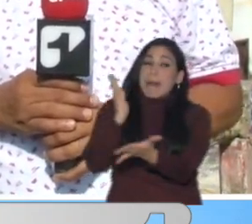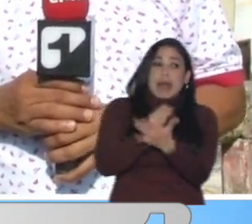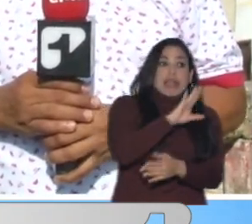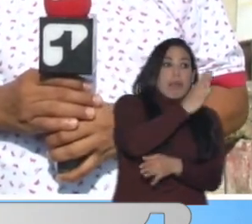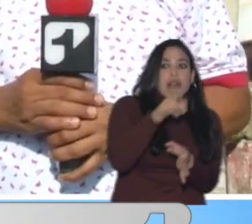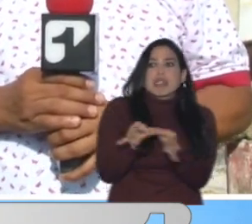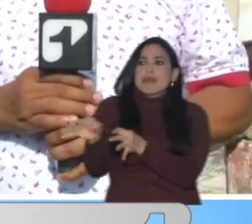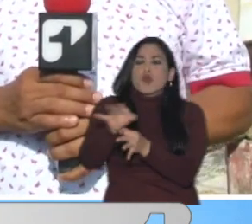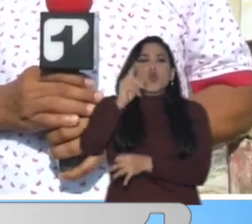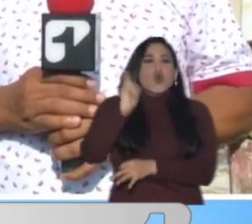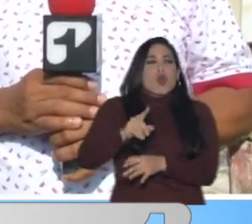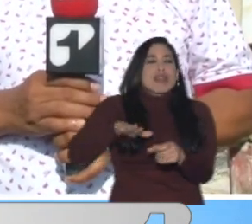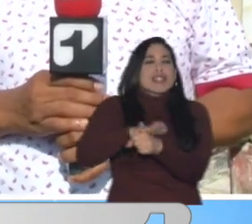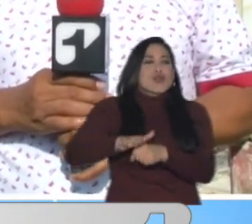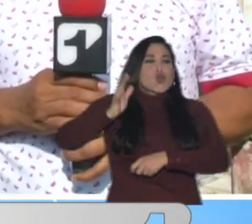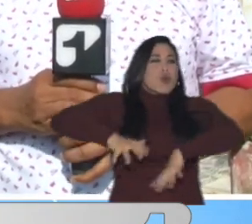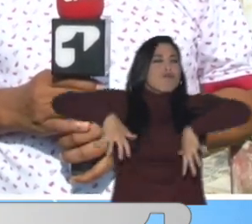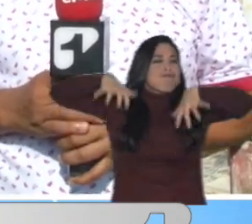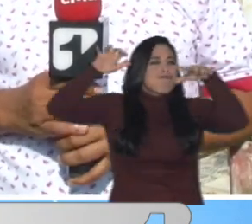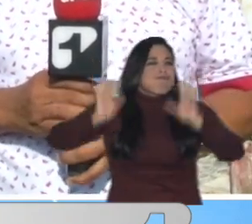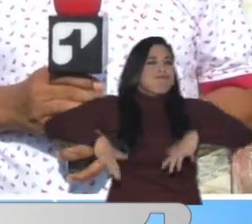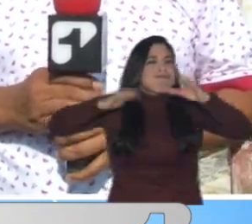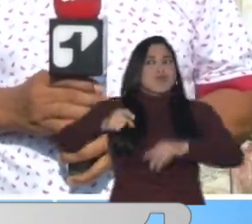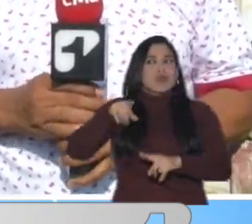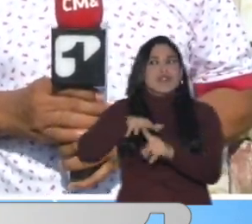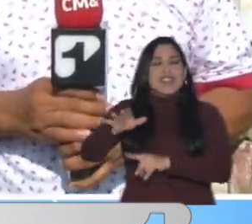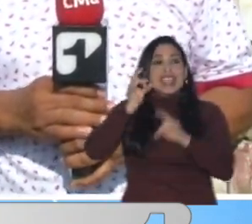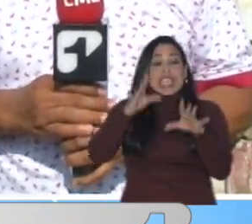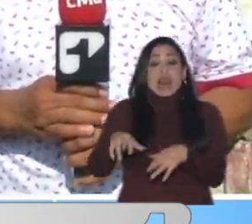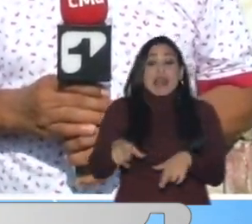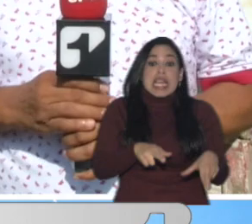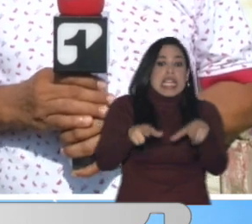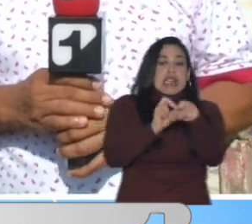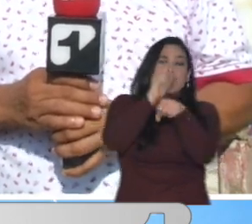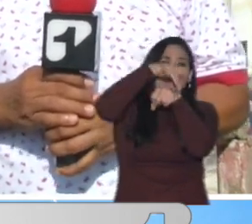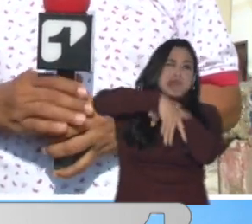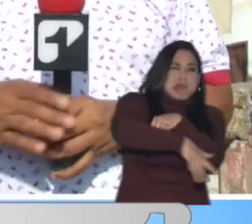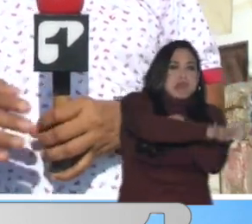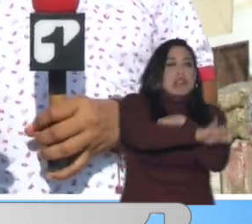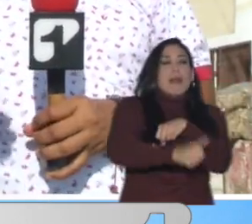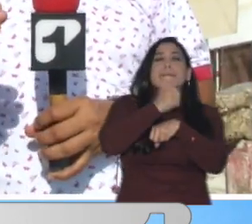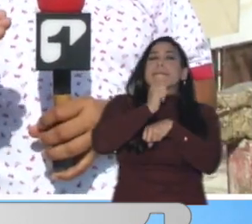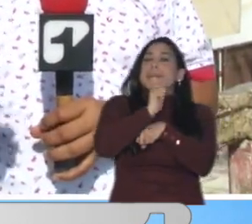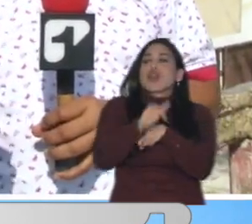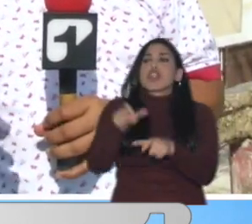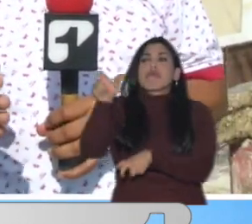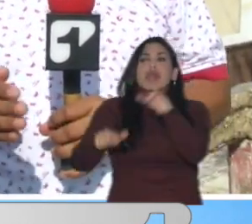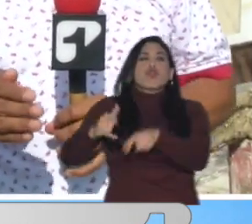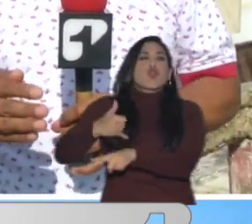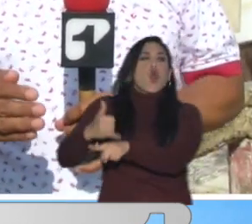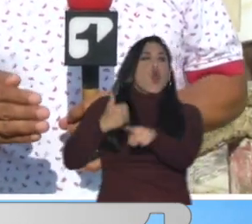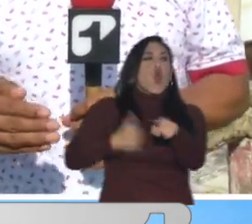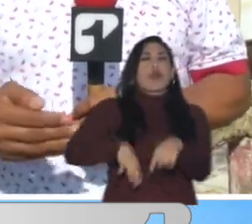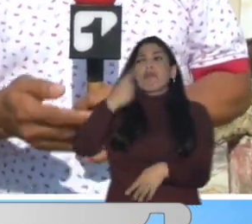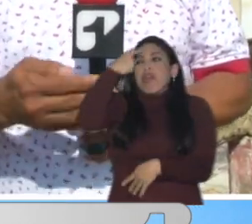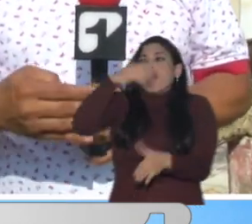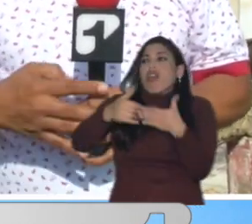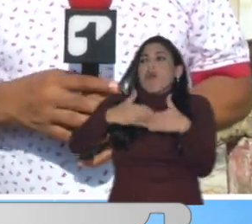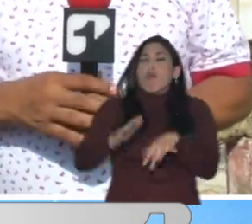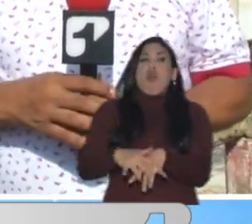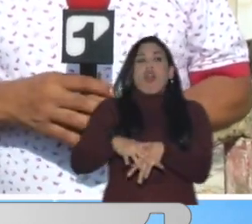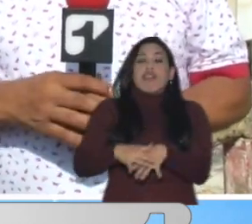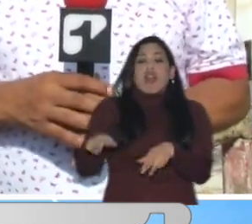metropolitana como consecuencia del fuerte invierno, desbordamiento de arroyos y sobre todo la imprudencia de muchos jóvenes ha